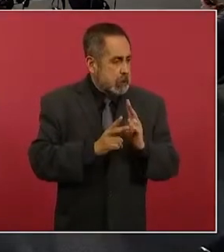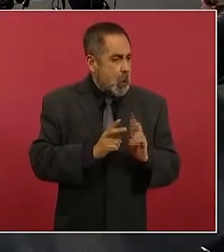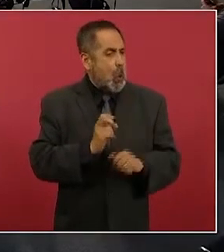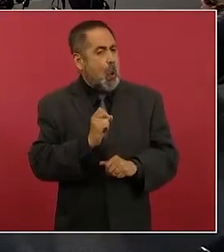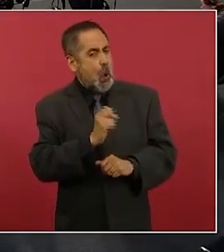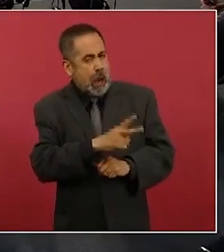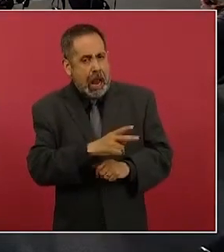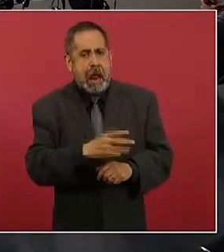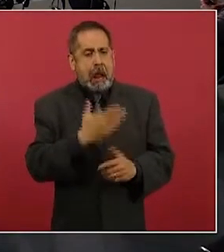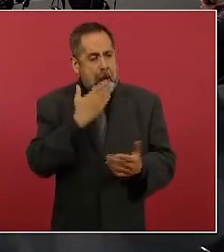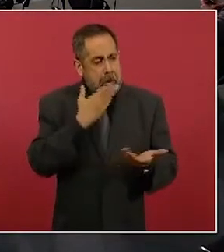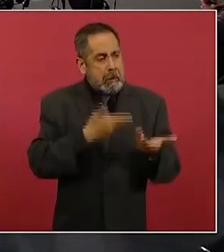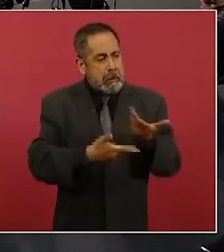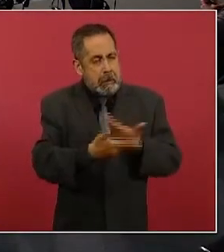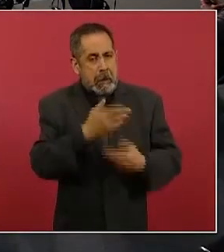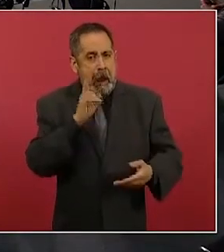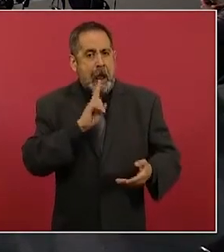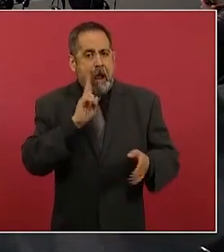con